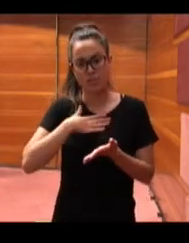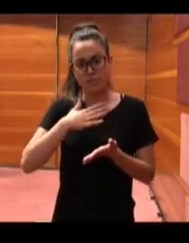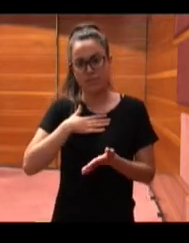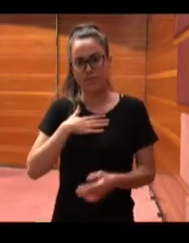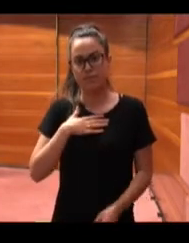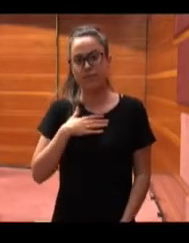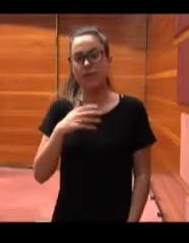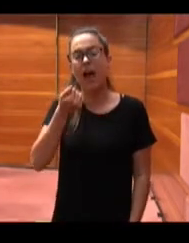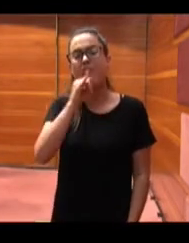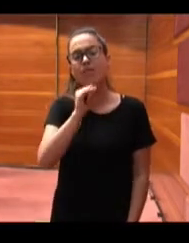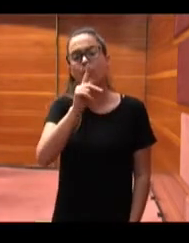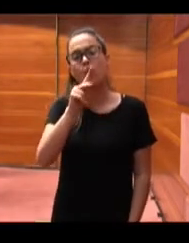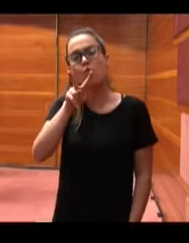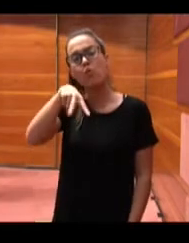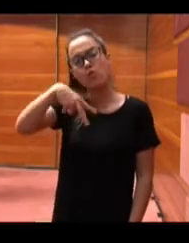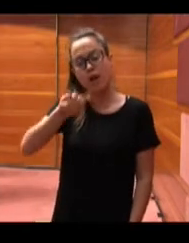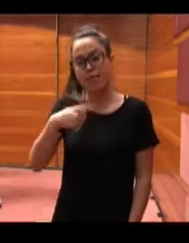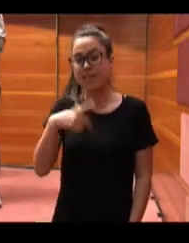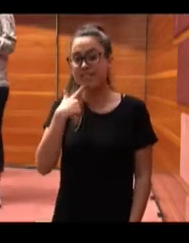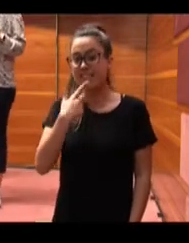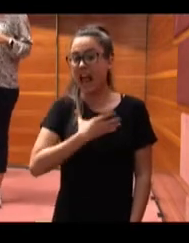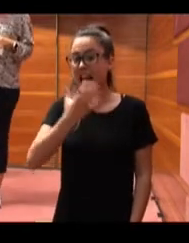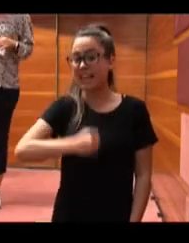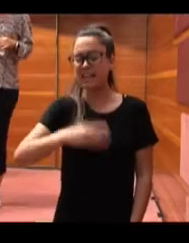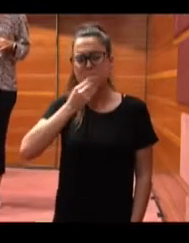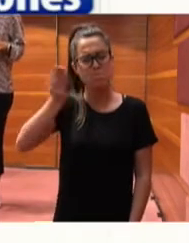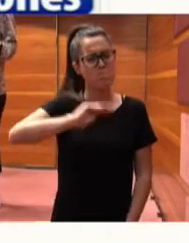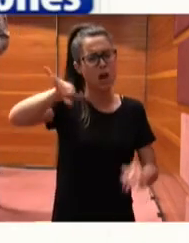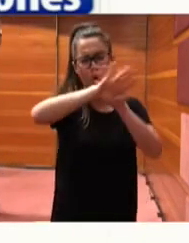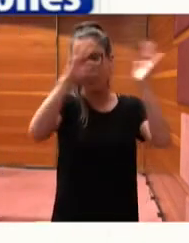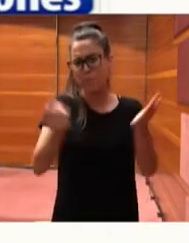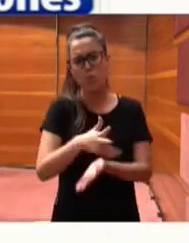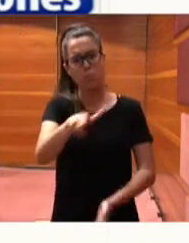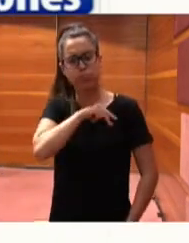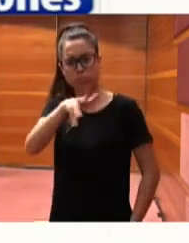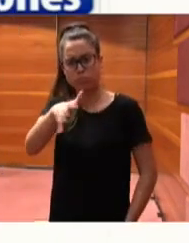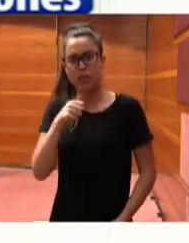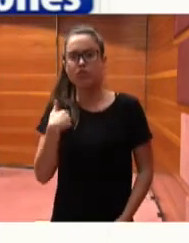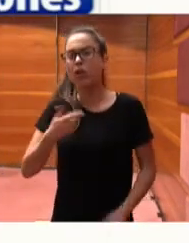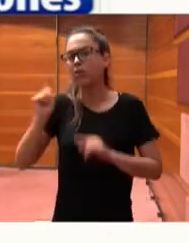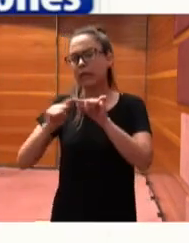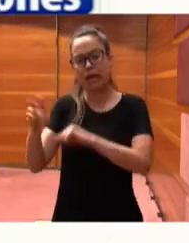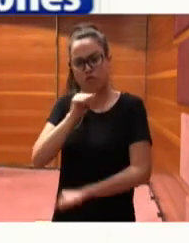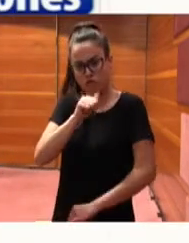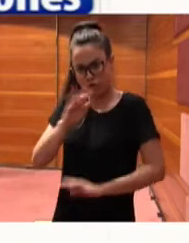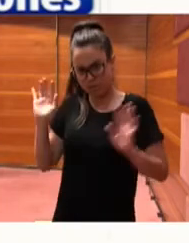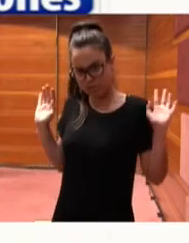Azcuna bueno, fue considerado incluso el mejor alcalde del mundo, recibiendo un premio. Y no voy a criticar a Azcuna, ni muchísimo